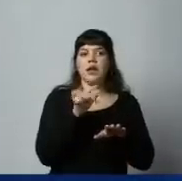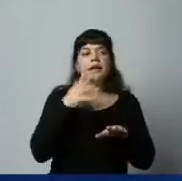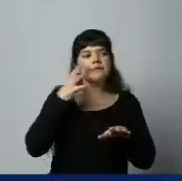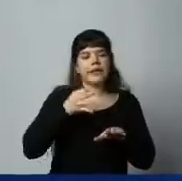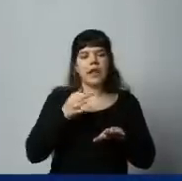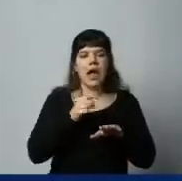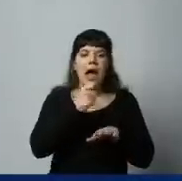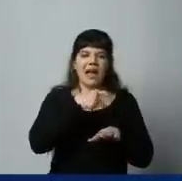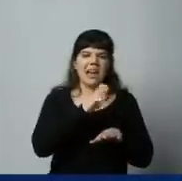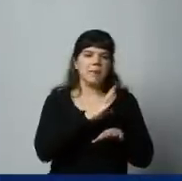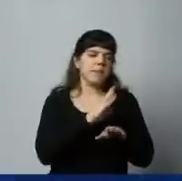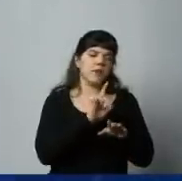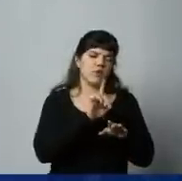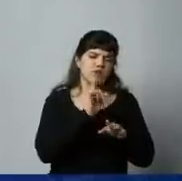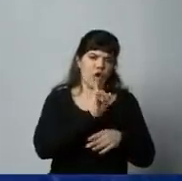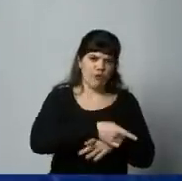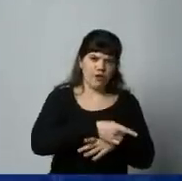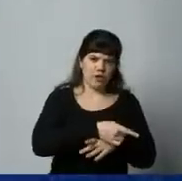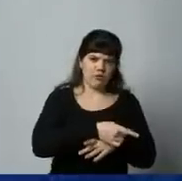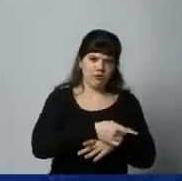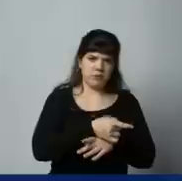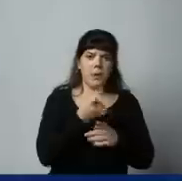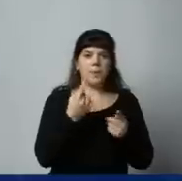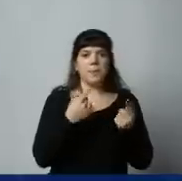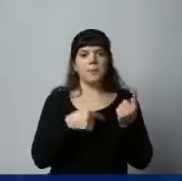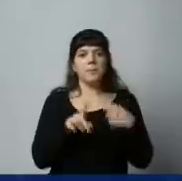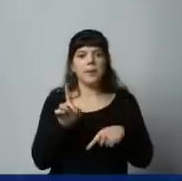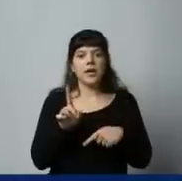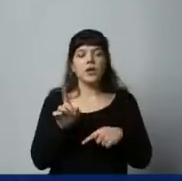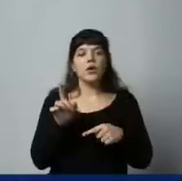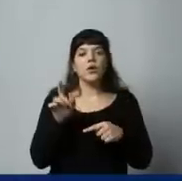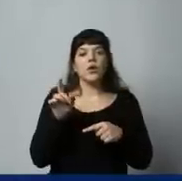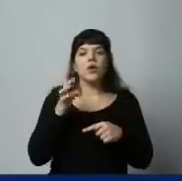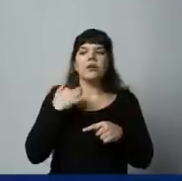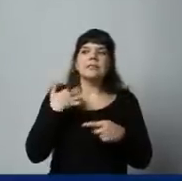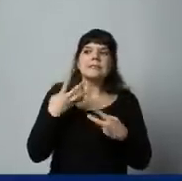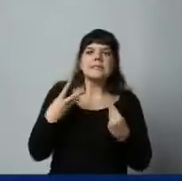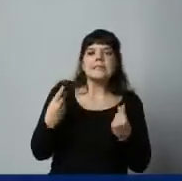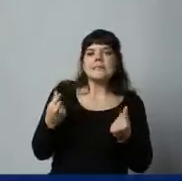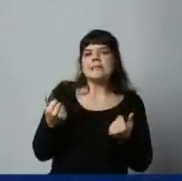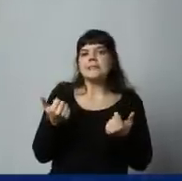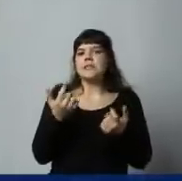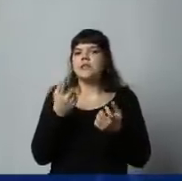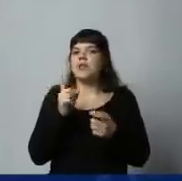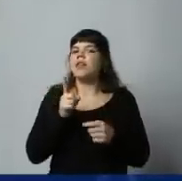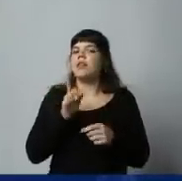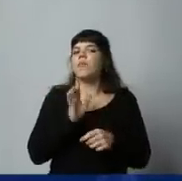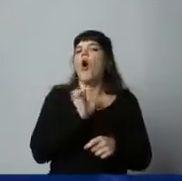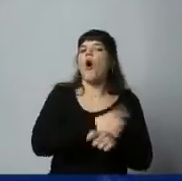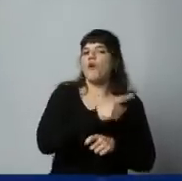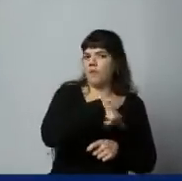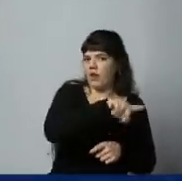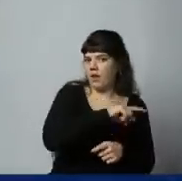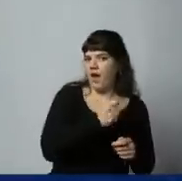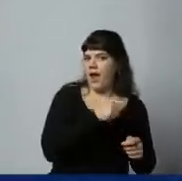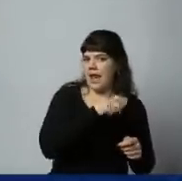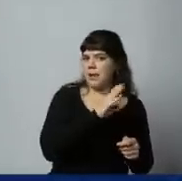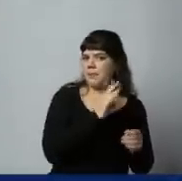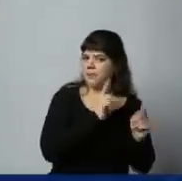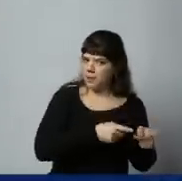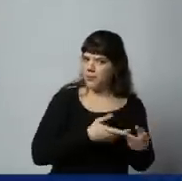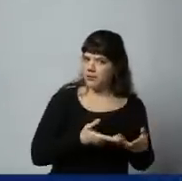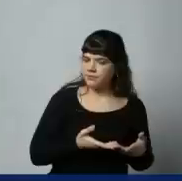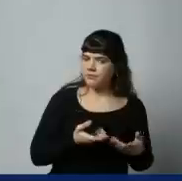a la anep no está obligada pero exorta los pero me da la impresión que por debajo de la mesa se le está obligando pero yo